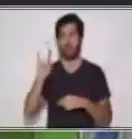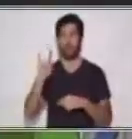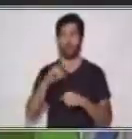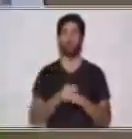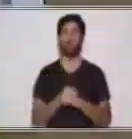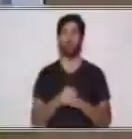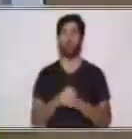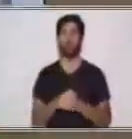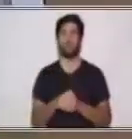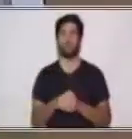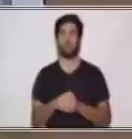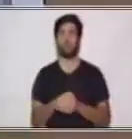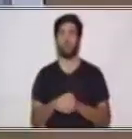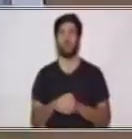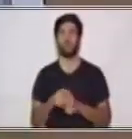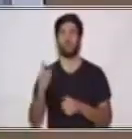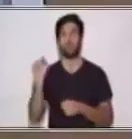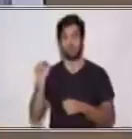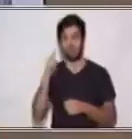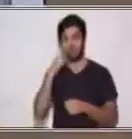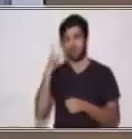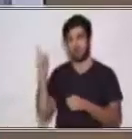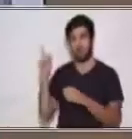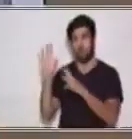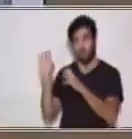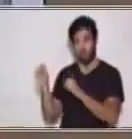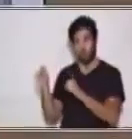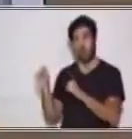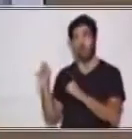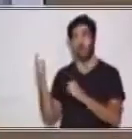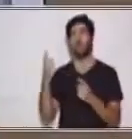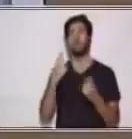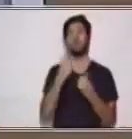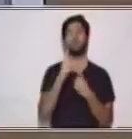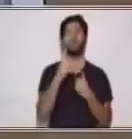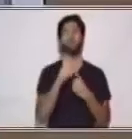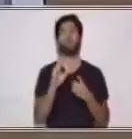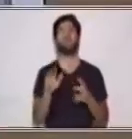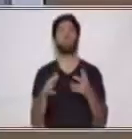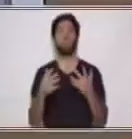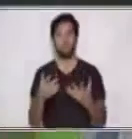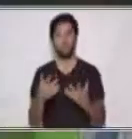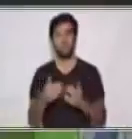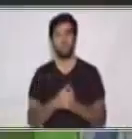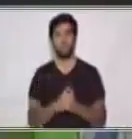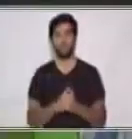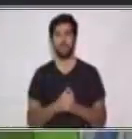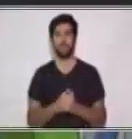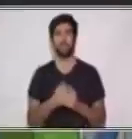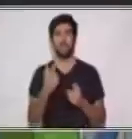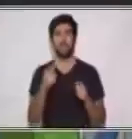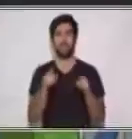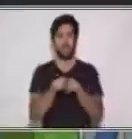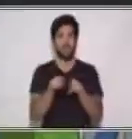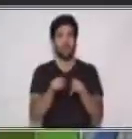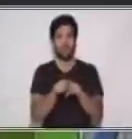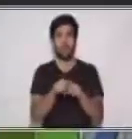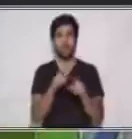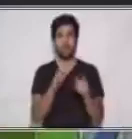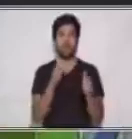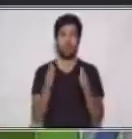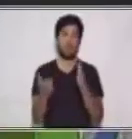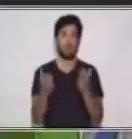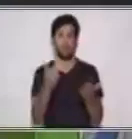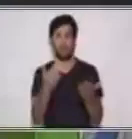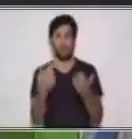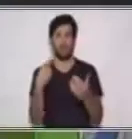En este caso, los romanos, si tú te das cuenta, la letra que ellos utilizaban se asemeja más a la